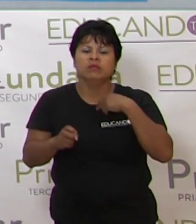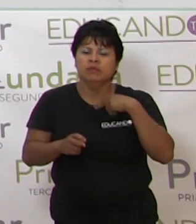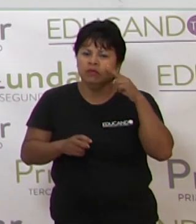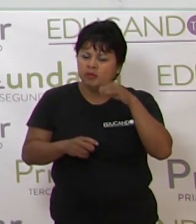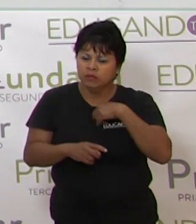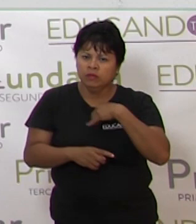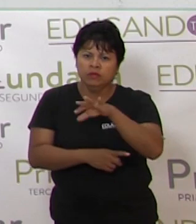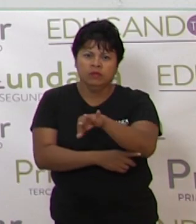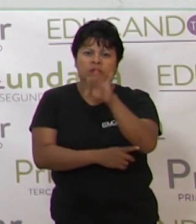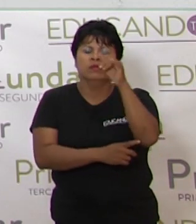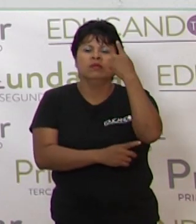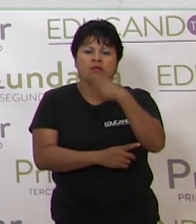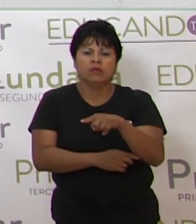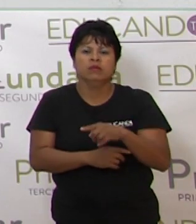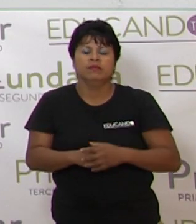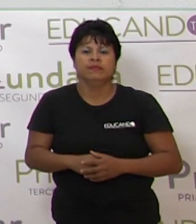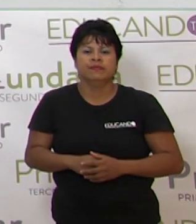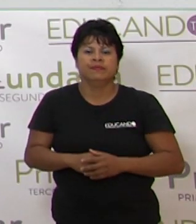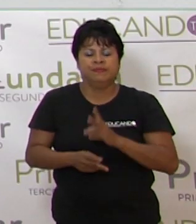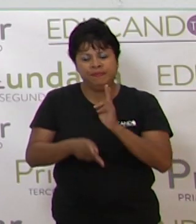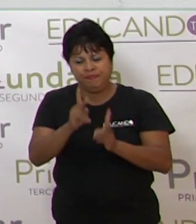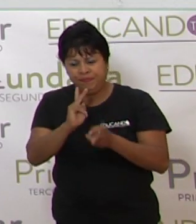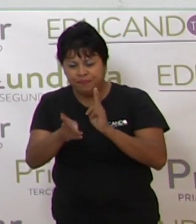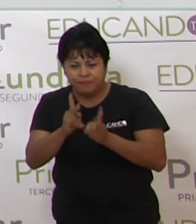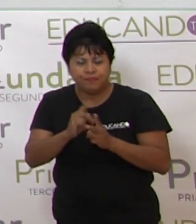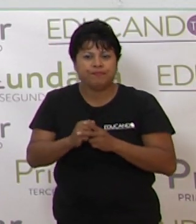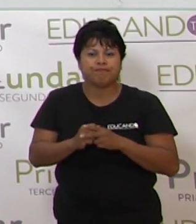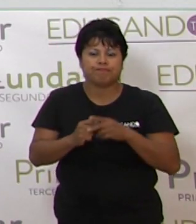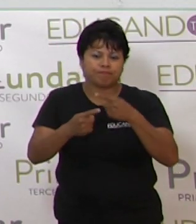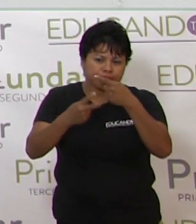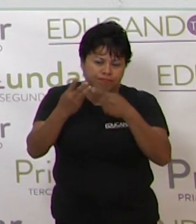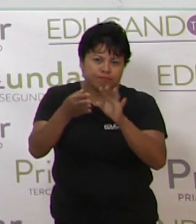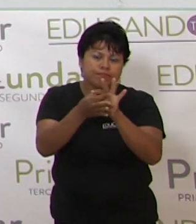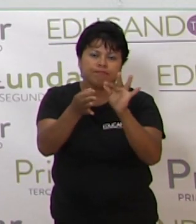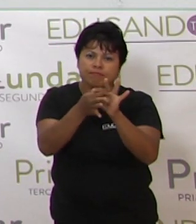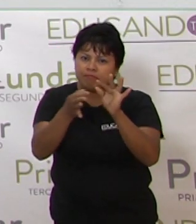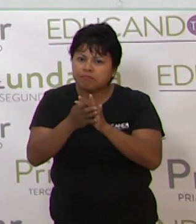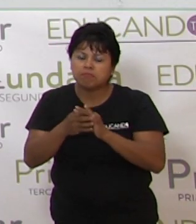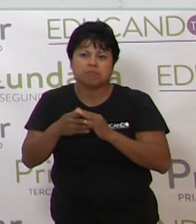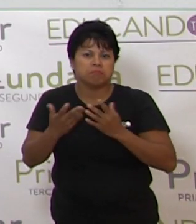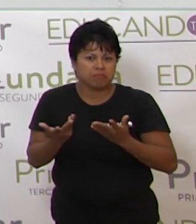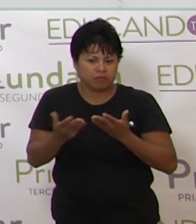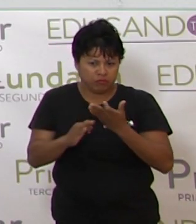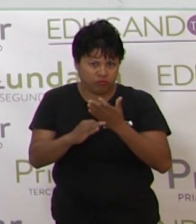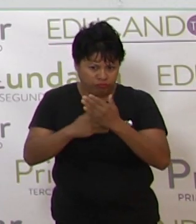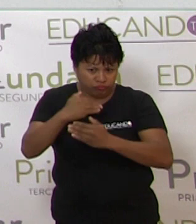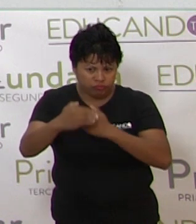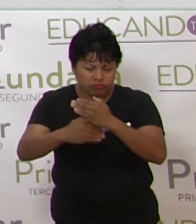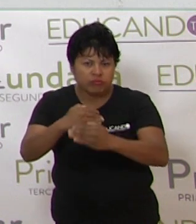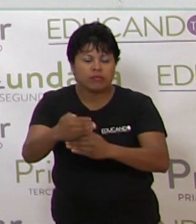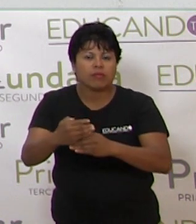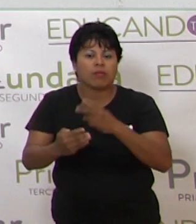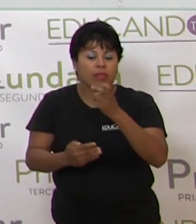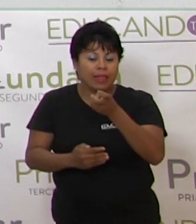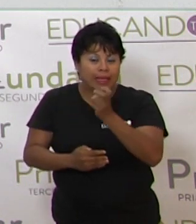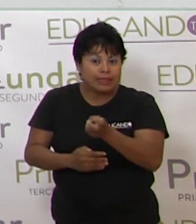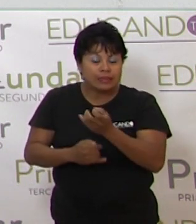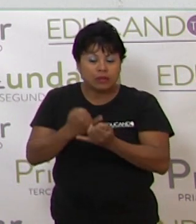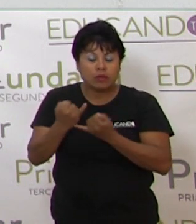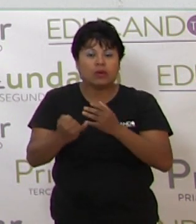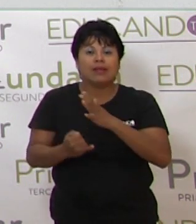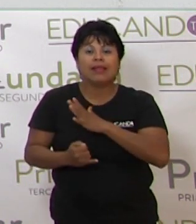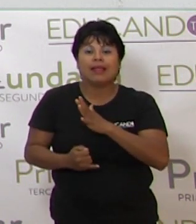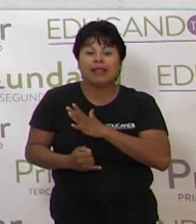que yo elegí para platicarles, narrarles y desarrollar, es este juego que